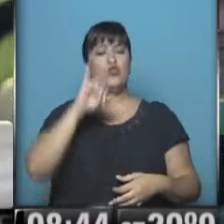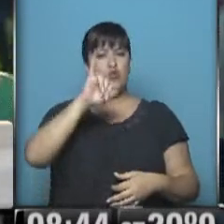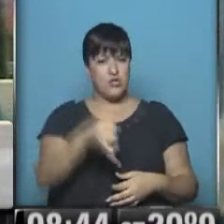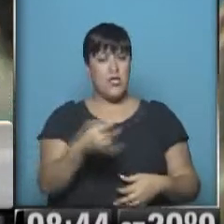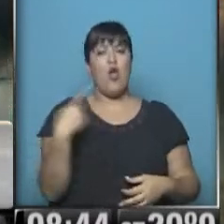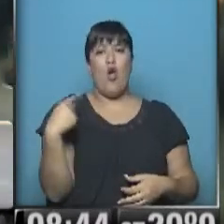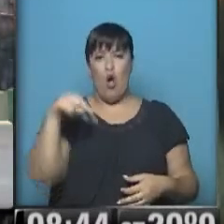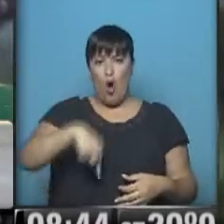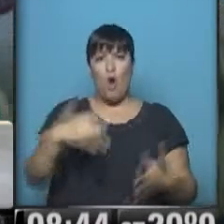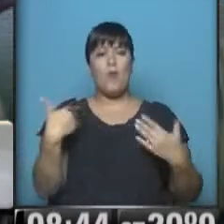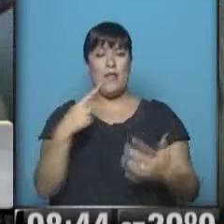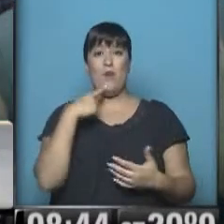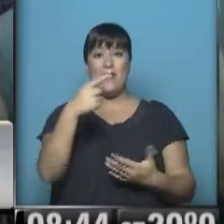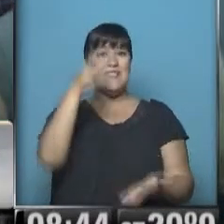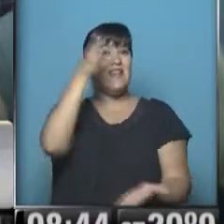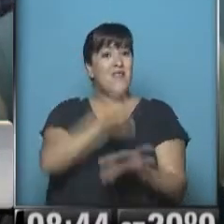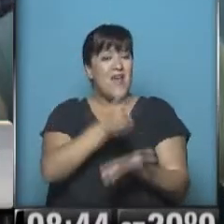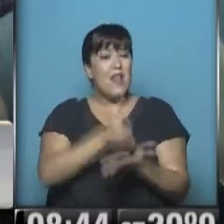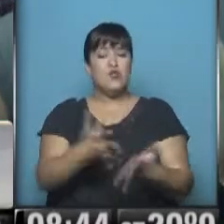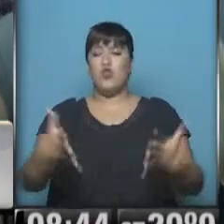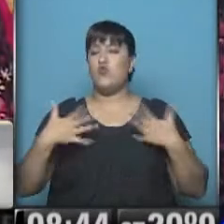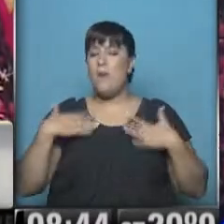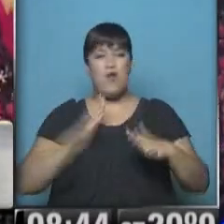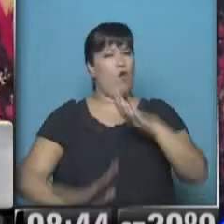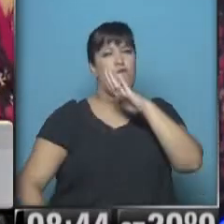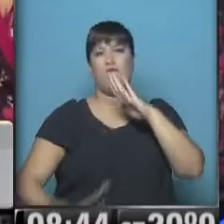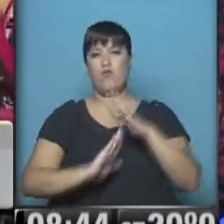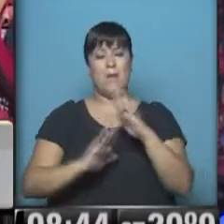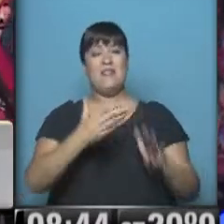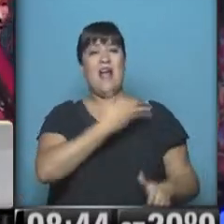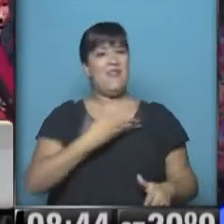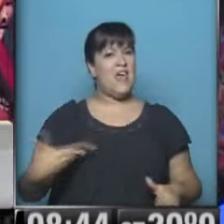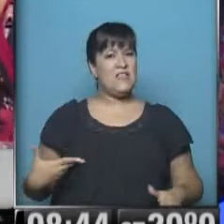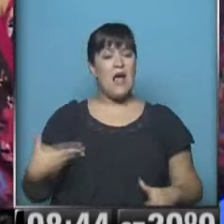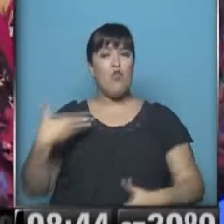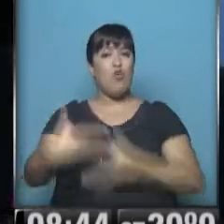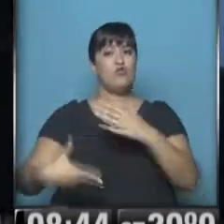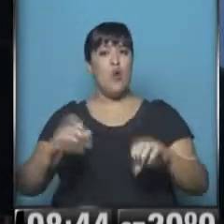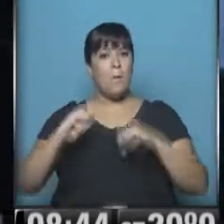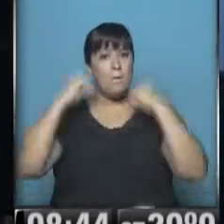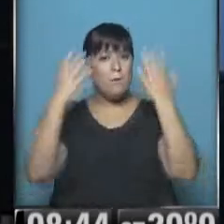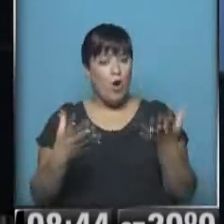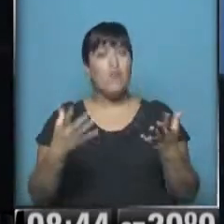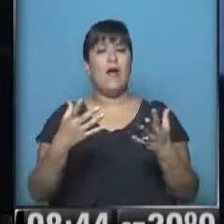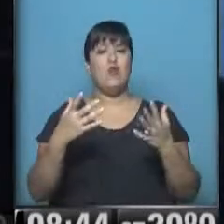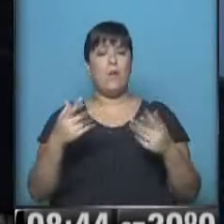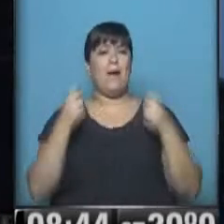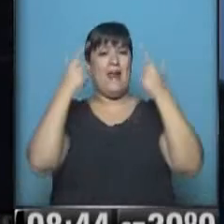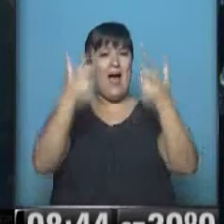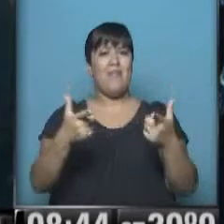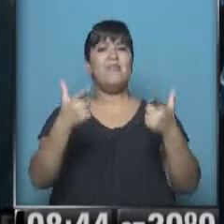que los derechos humanos son la matriz filosófica de los estados modernos dispuestos a generar mayores